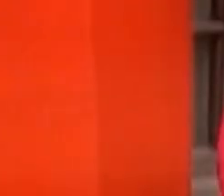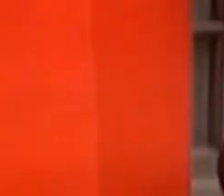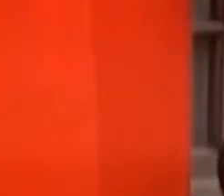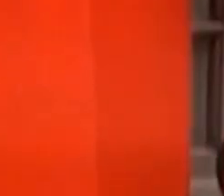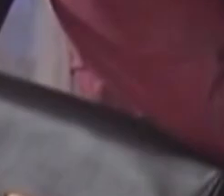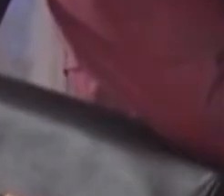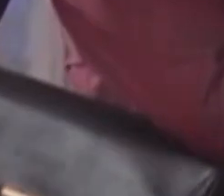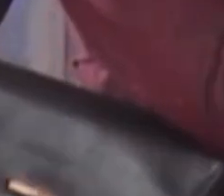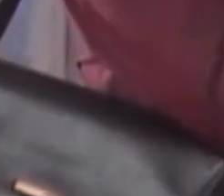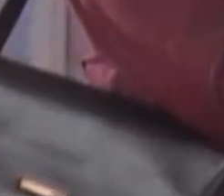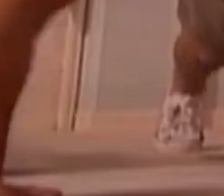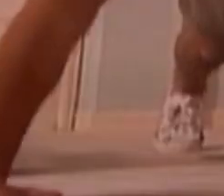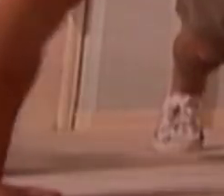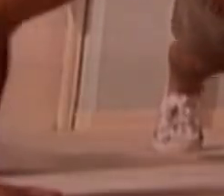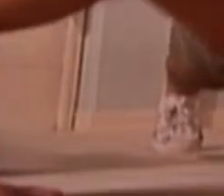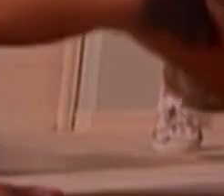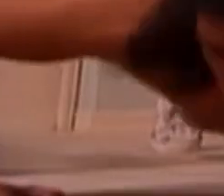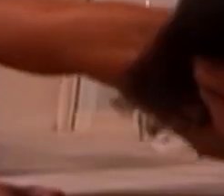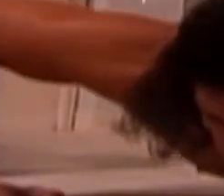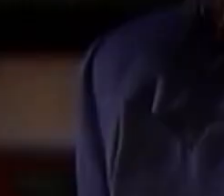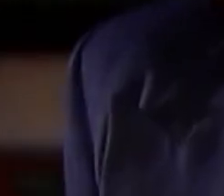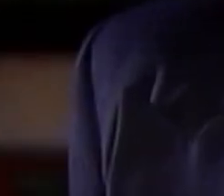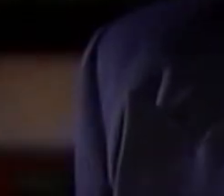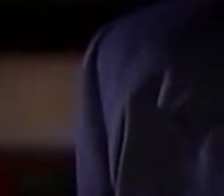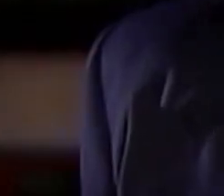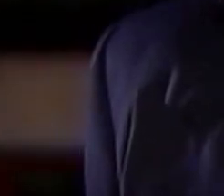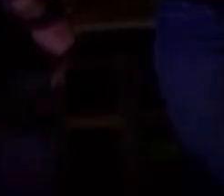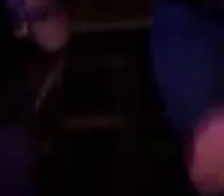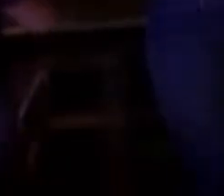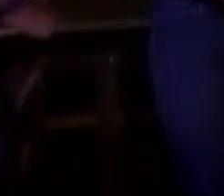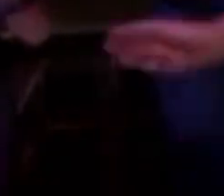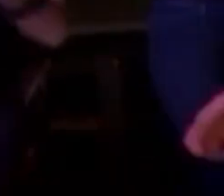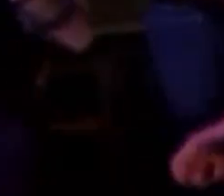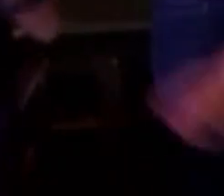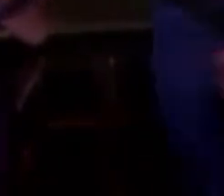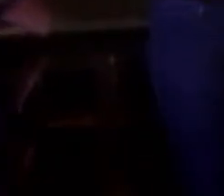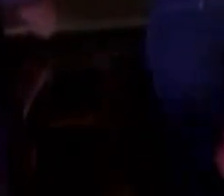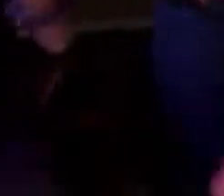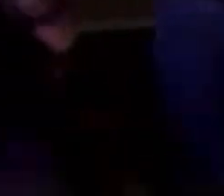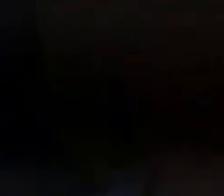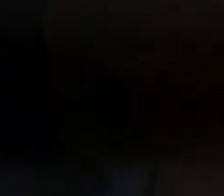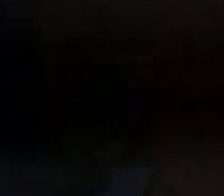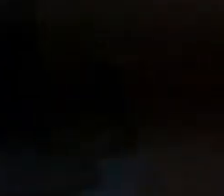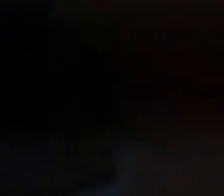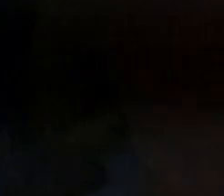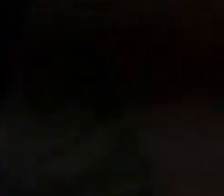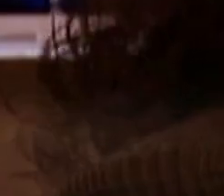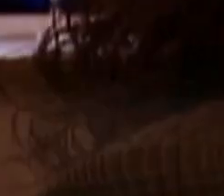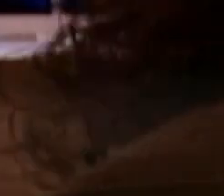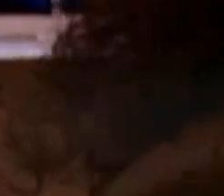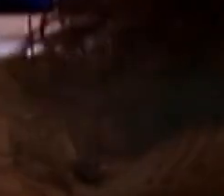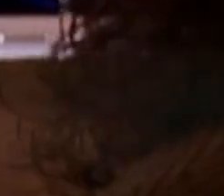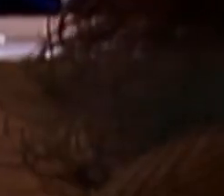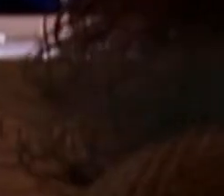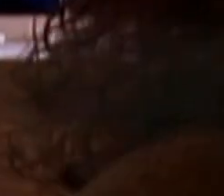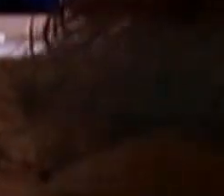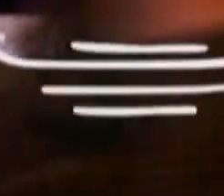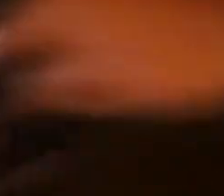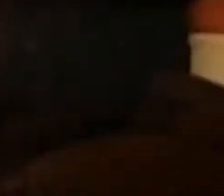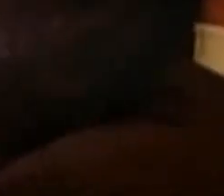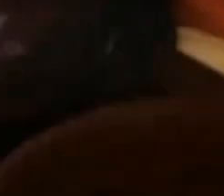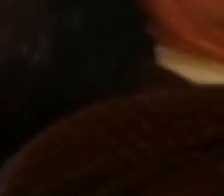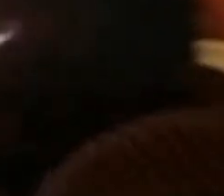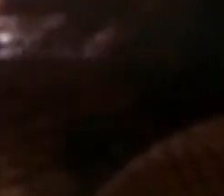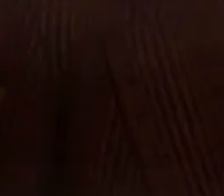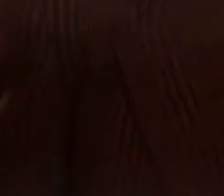el escamoso. Tiene muy bonito cuerpo, Pedro. Se levanta de una silla, su melena es muy bacana. Bueno, nenas, prepárense que